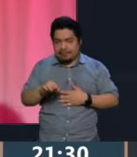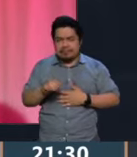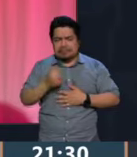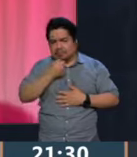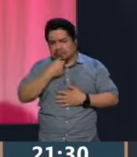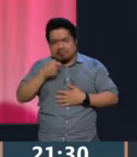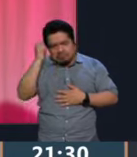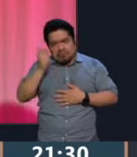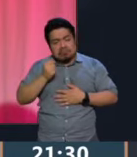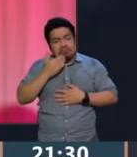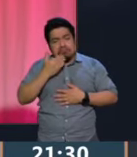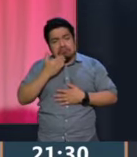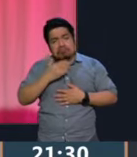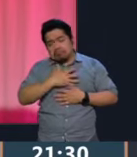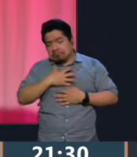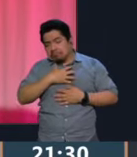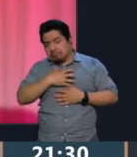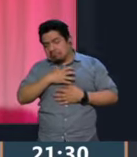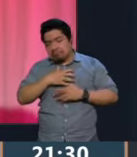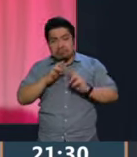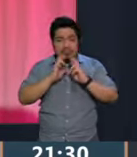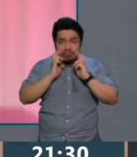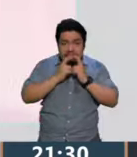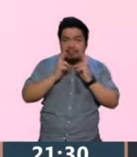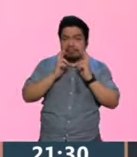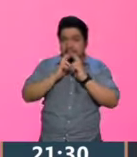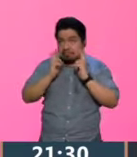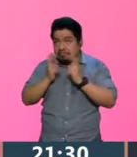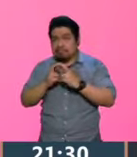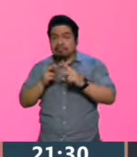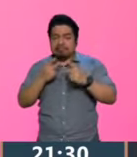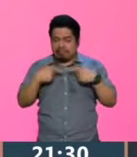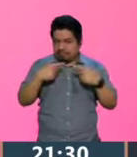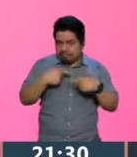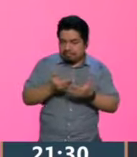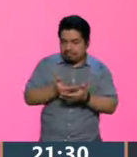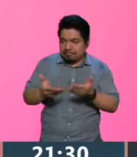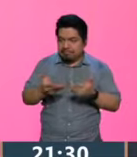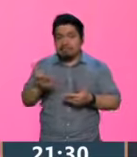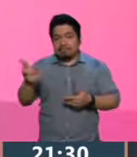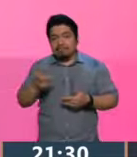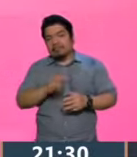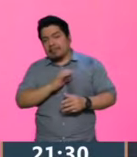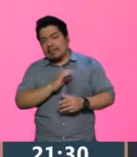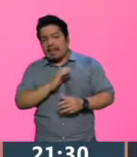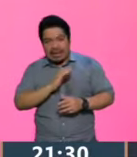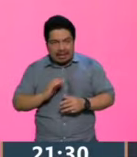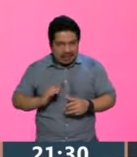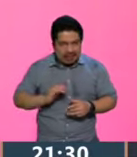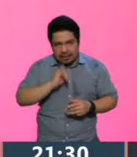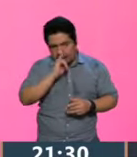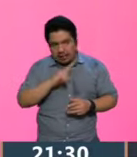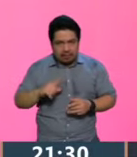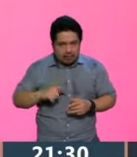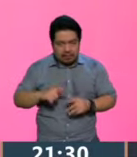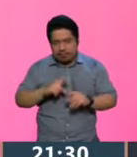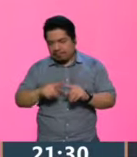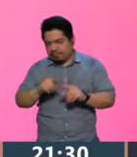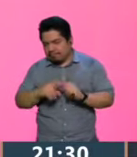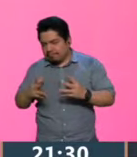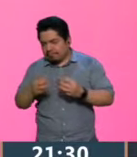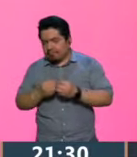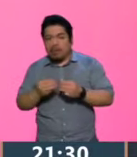campaña de mucha alegría, de irnos a reunir con las personas. Hemos estado, bueno, nuestro candidato a jefe de gobierno, así como el resto de candidatos, hemos hecho campañas en